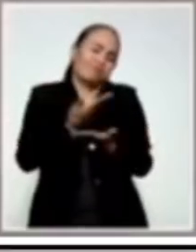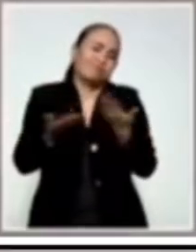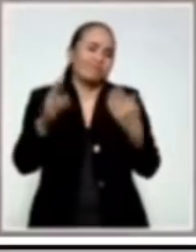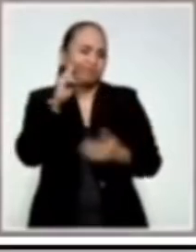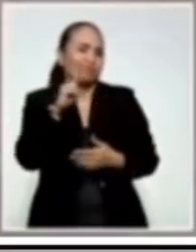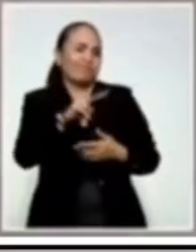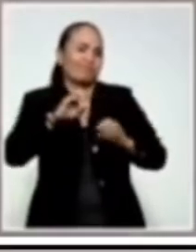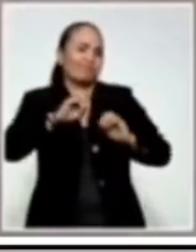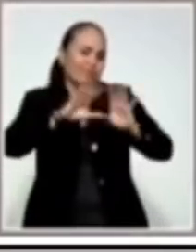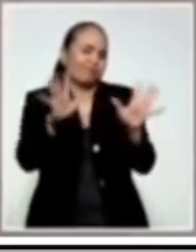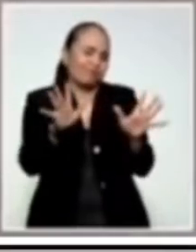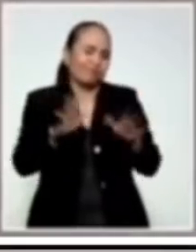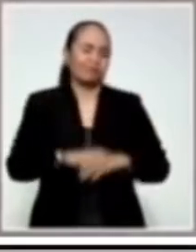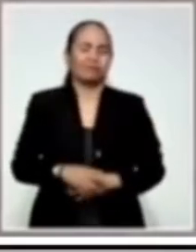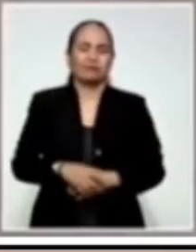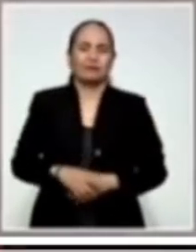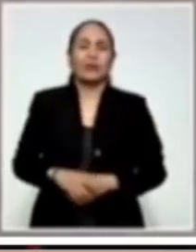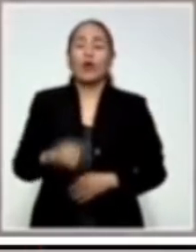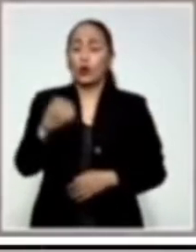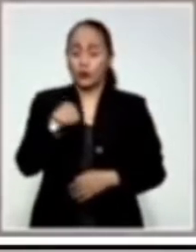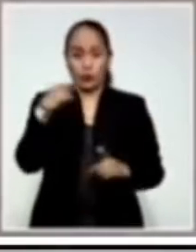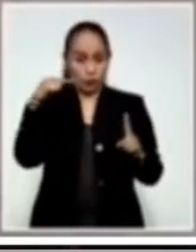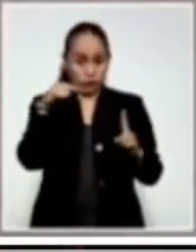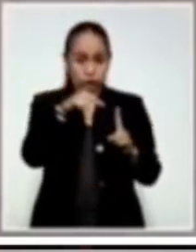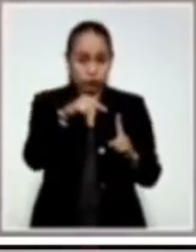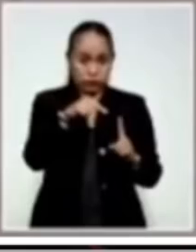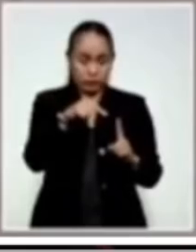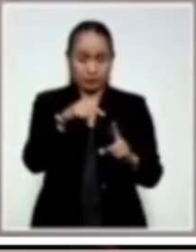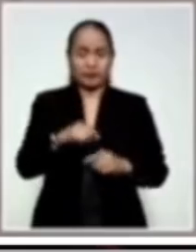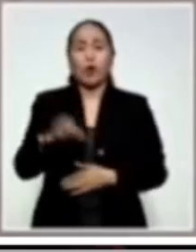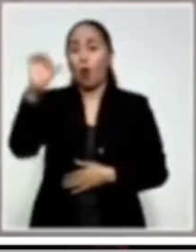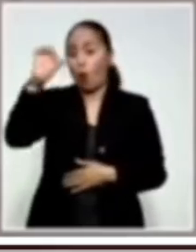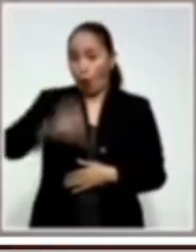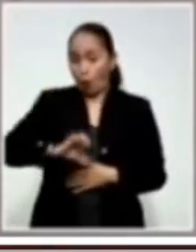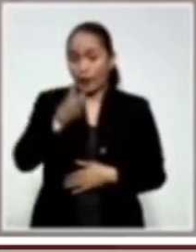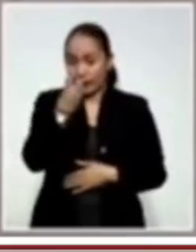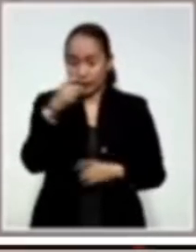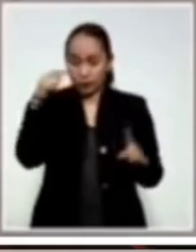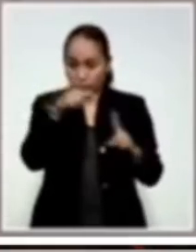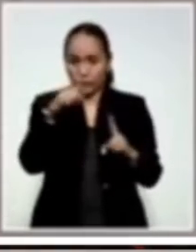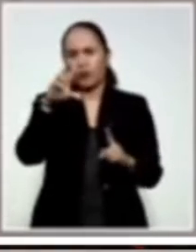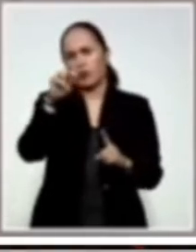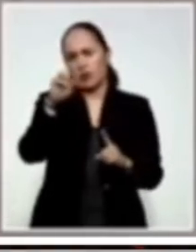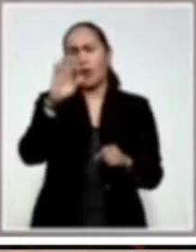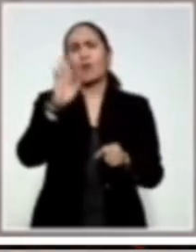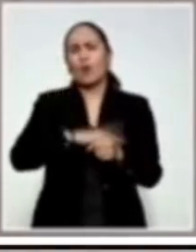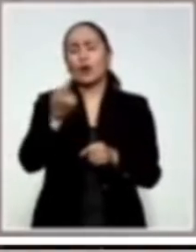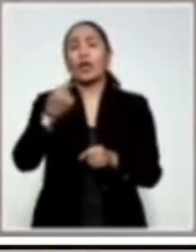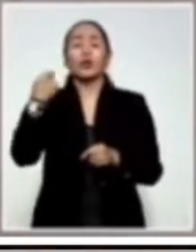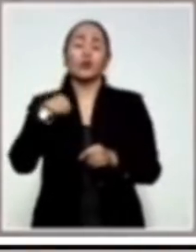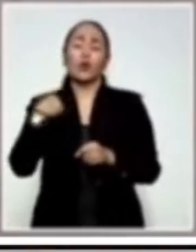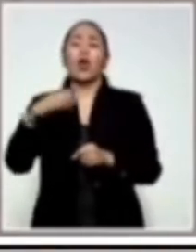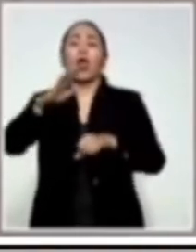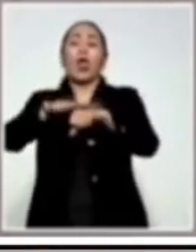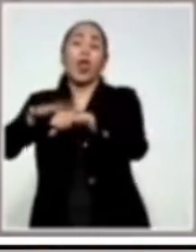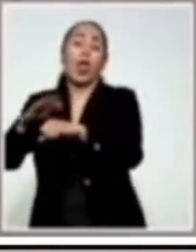todos, pero no quiero referirme hoy a este hecho porque van a decir que quiero desviar la atención